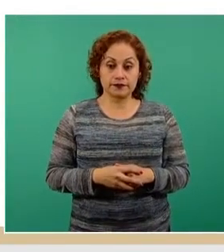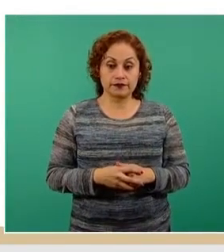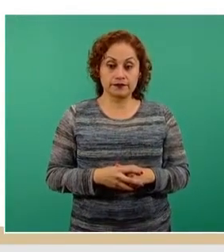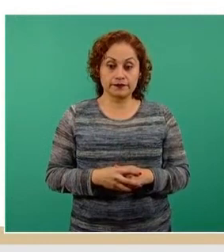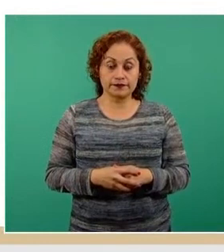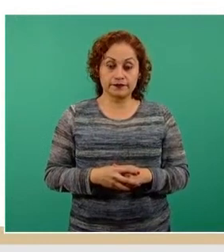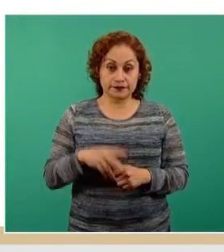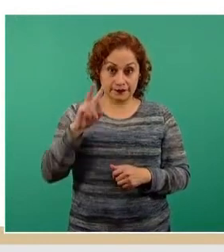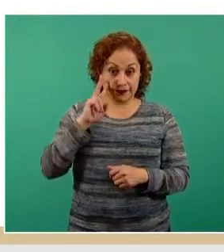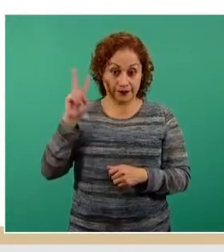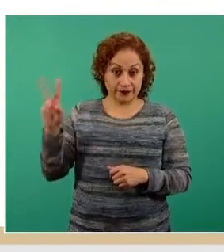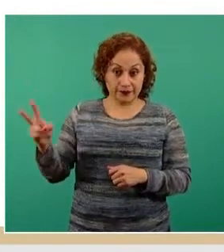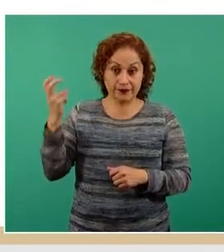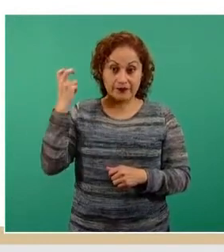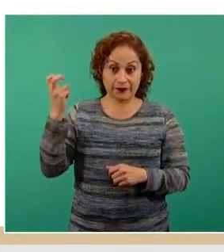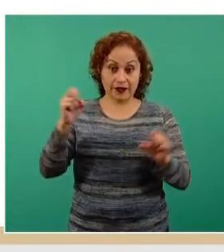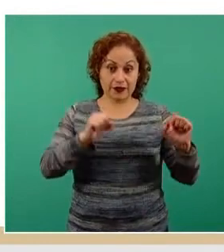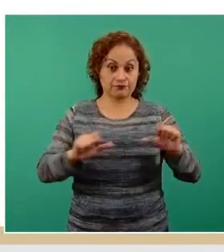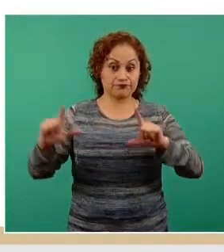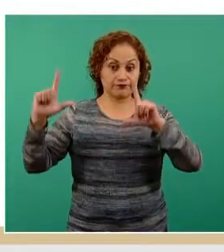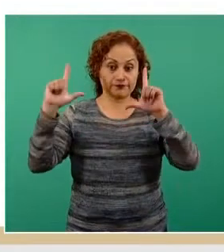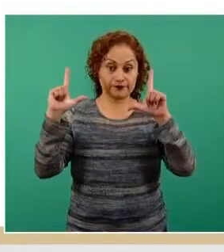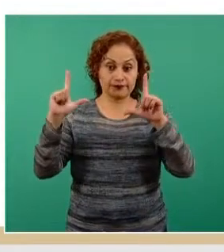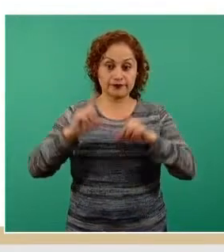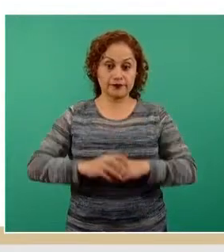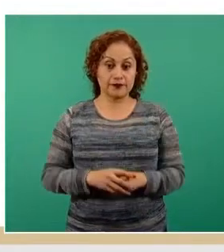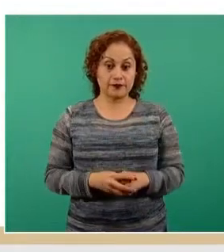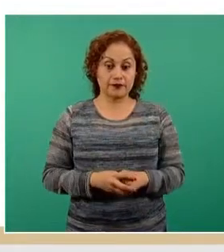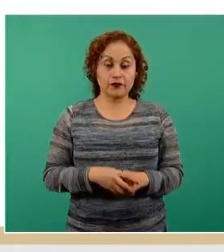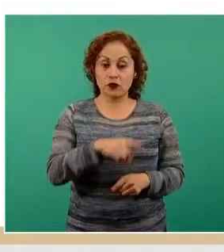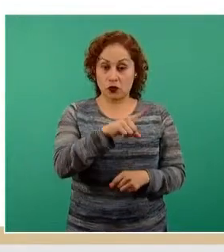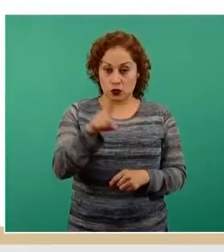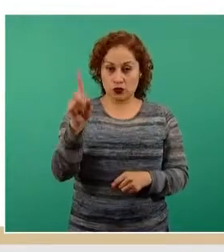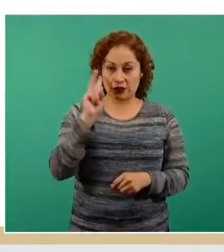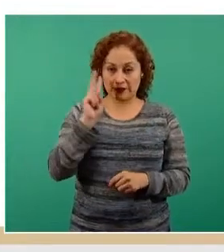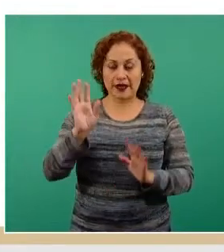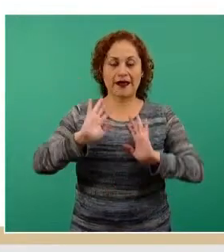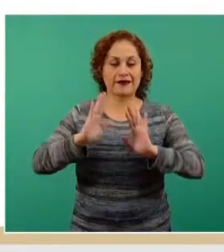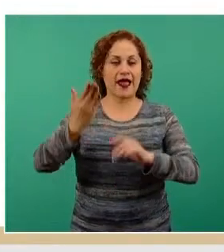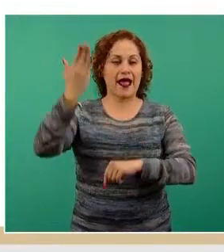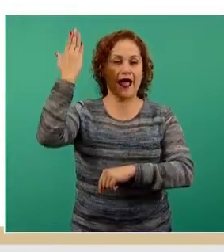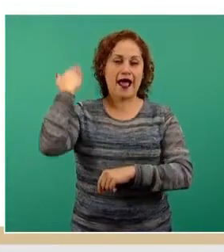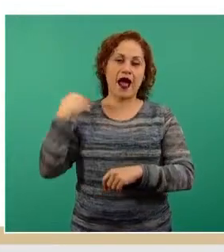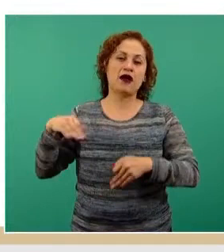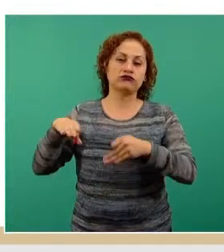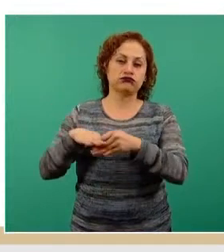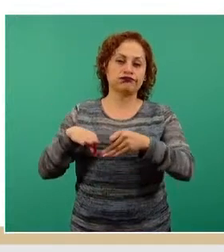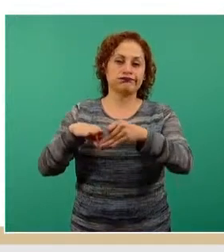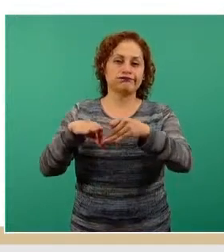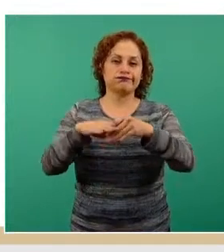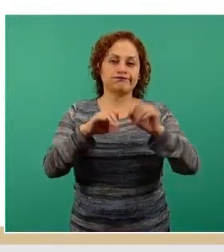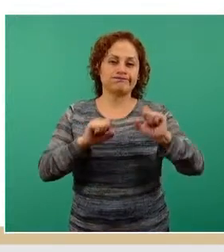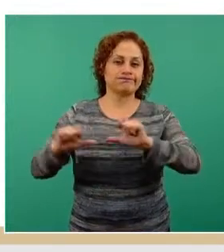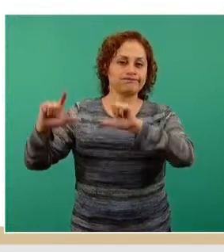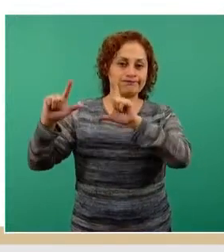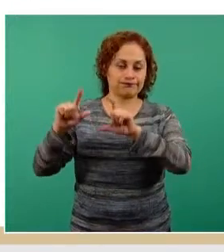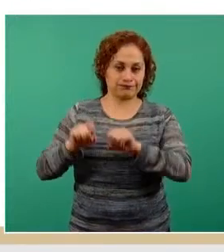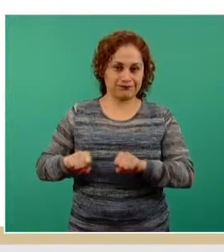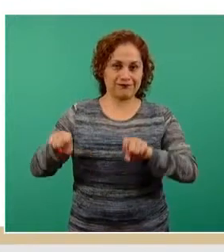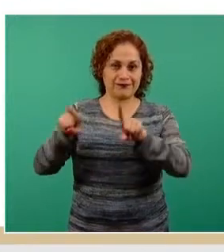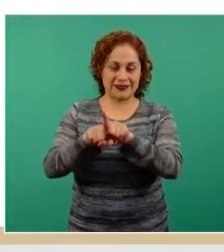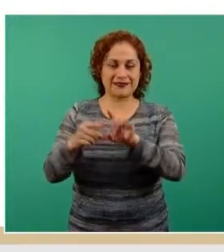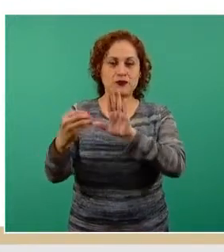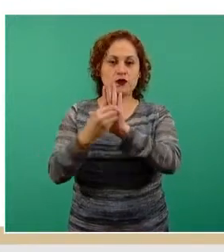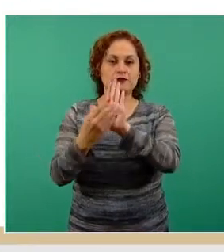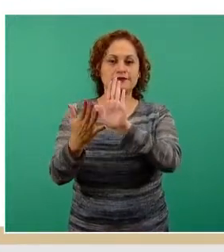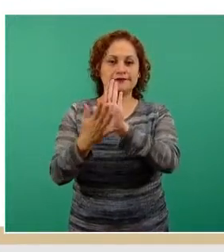En esta primera diapositiva nosotros, que ustedes ampliamente conocen, podemos observar las dos curvas que se